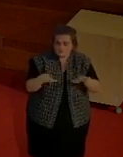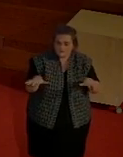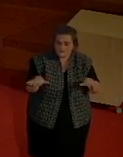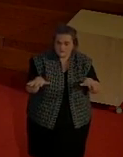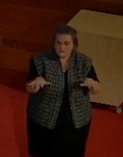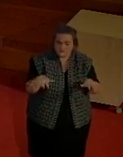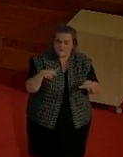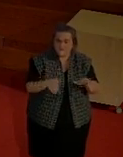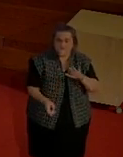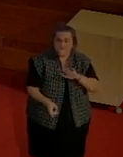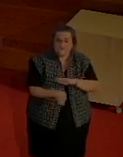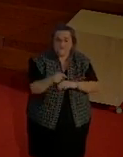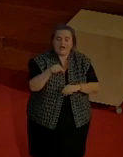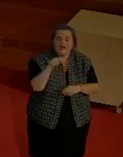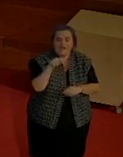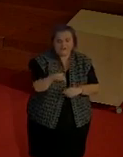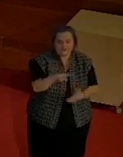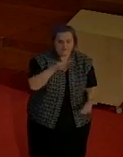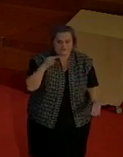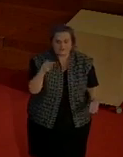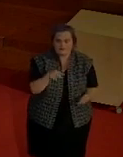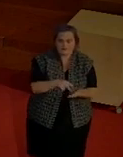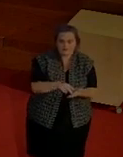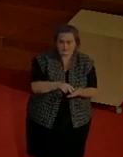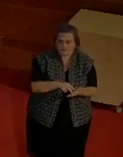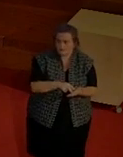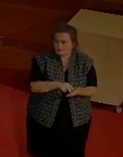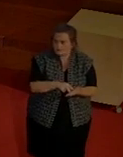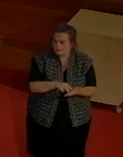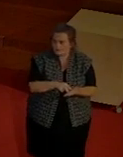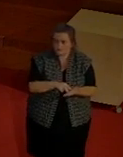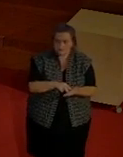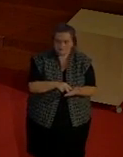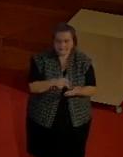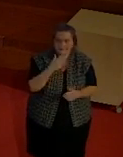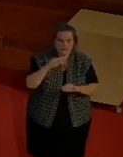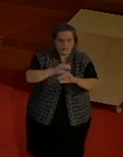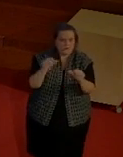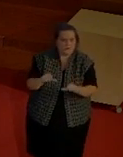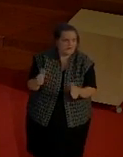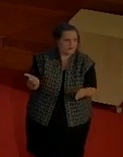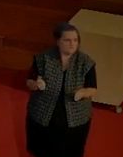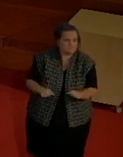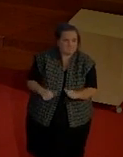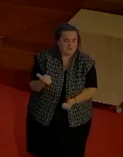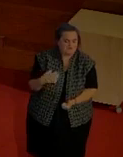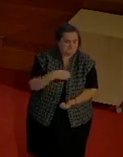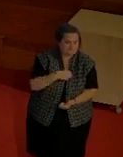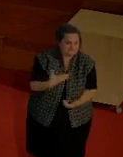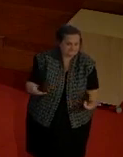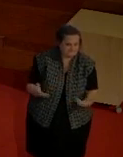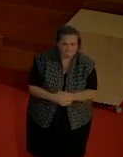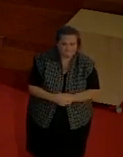llevado al reconocimiento ya de el modelo no más no da más de Sí porque qué ocurrió con